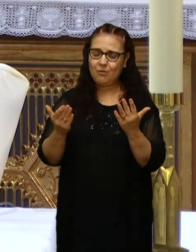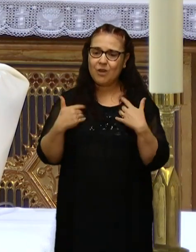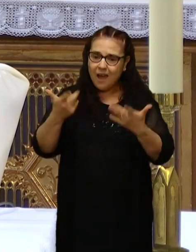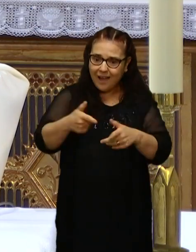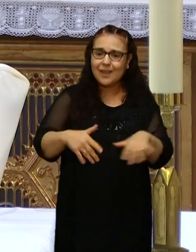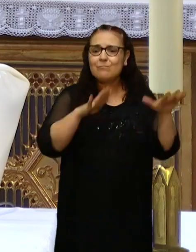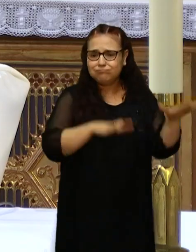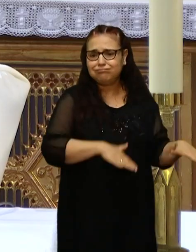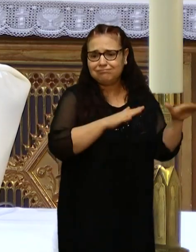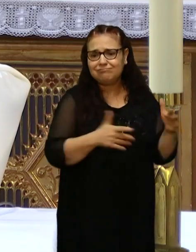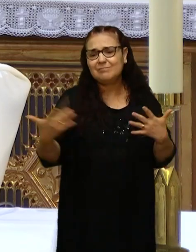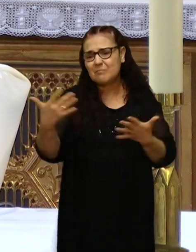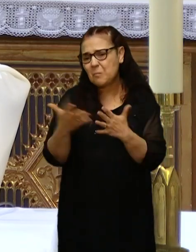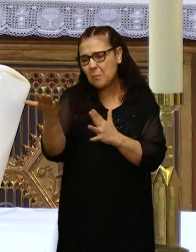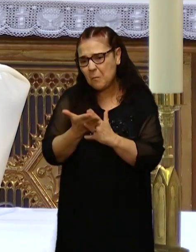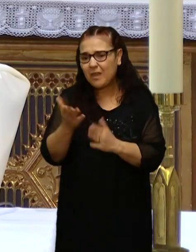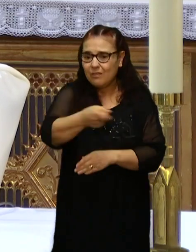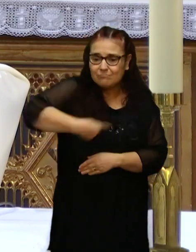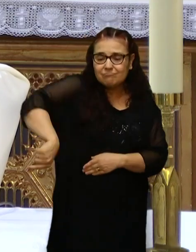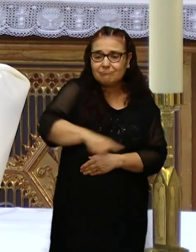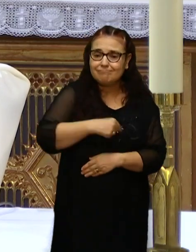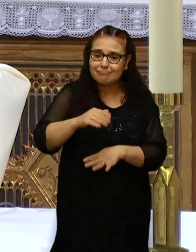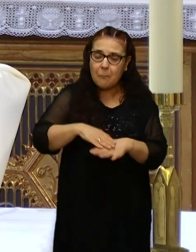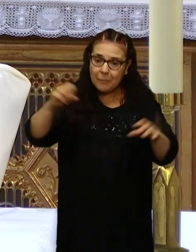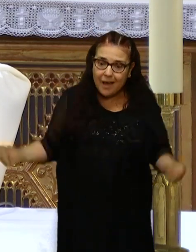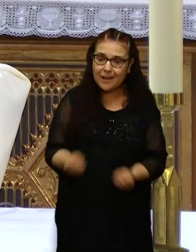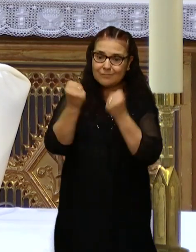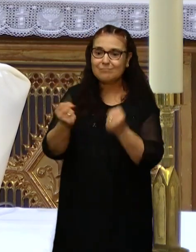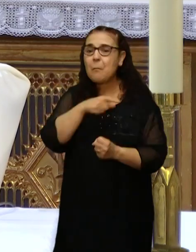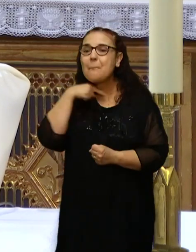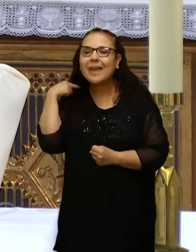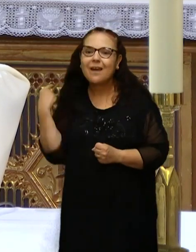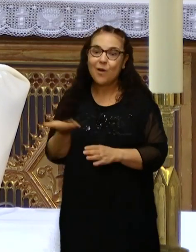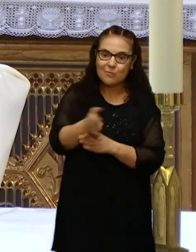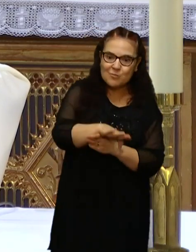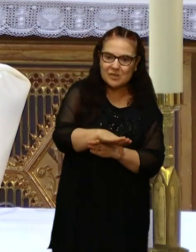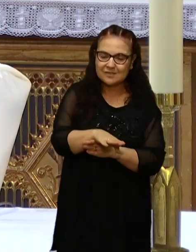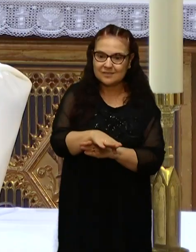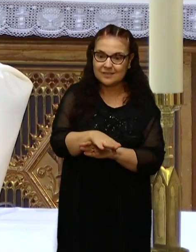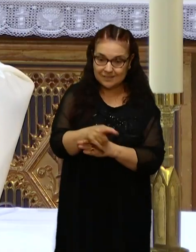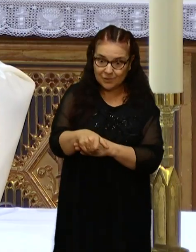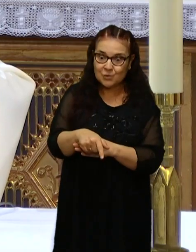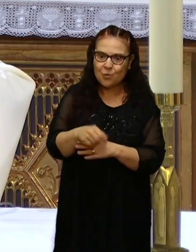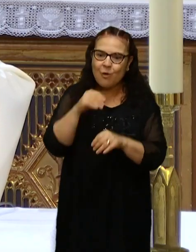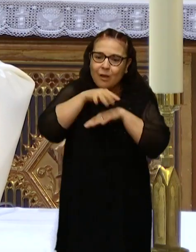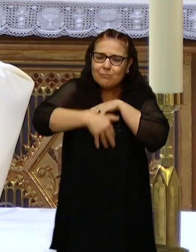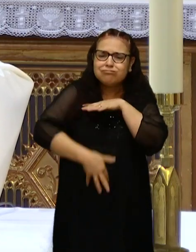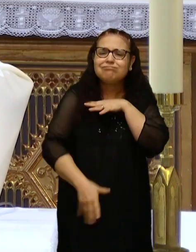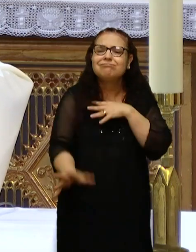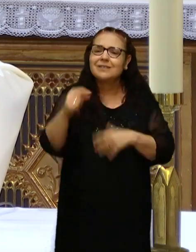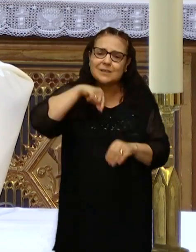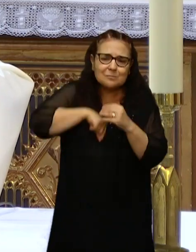y peregrino en medio de nosotros, para redimirnos del pecado y de la muerte, y has derramado el